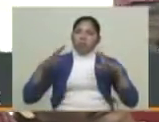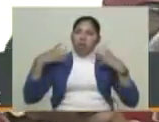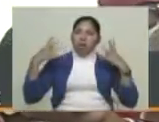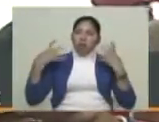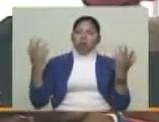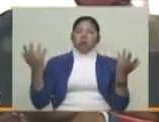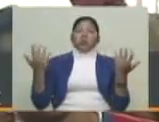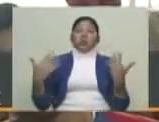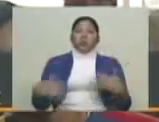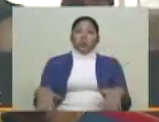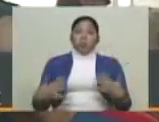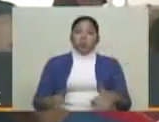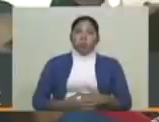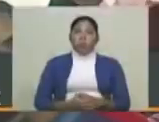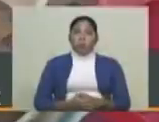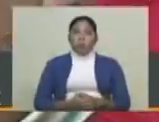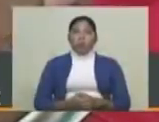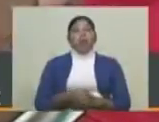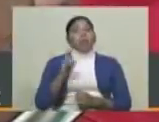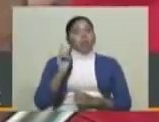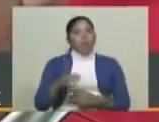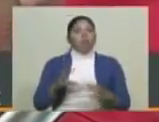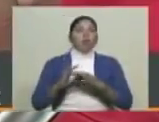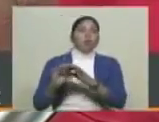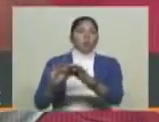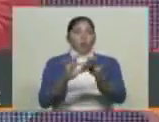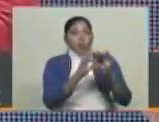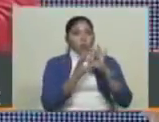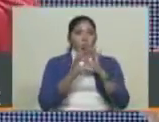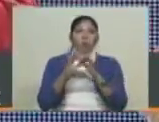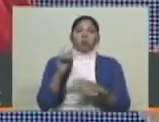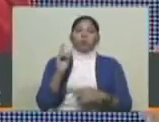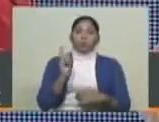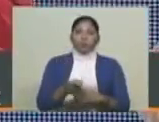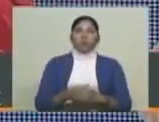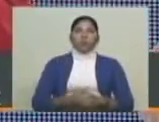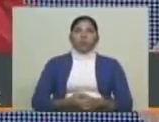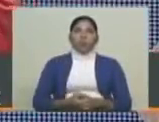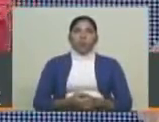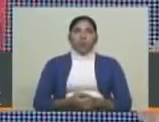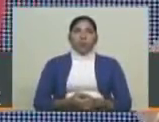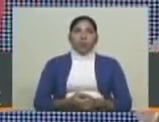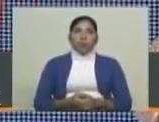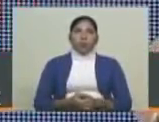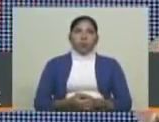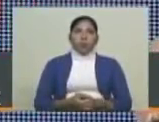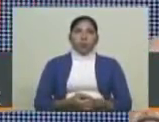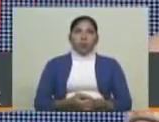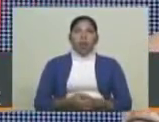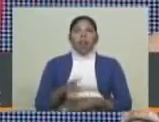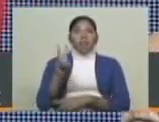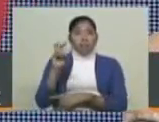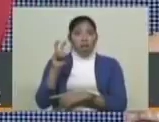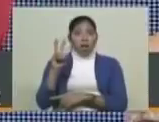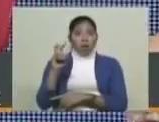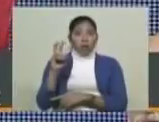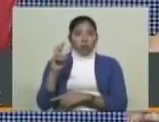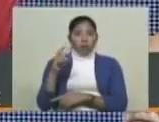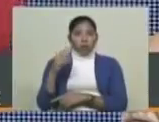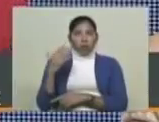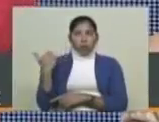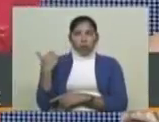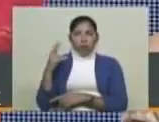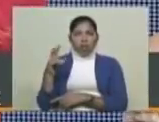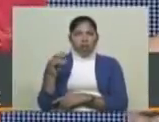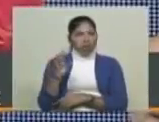Imaginémoslo. Por eso la necesidad de estar unidos. Y el presidente Nicolás Maduro, nos juramentamos el día viernes, ¿fue verdad? El